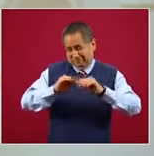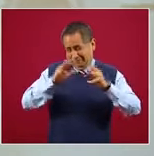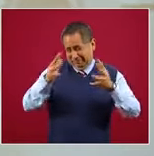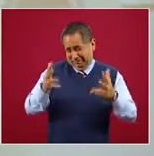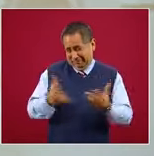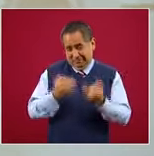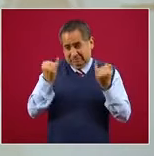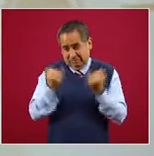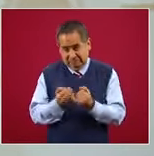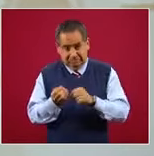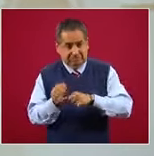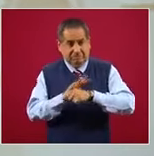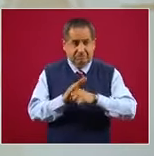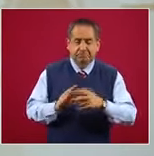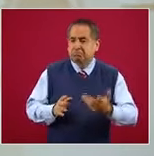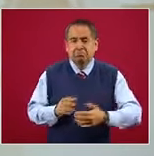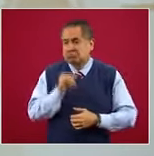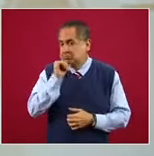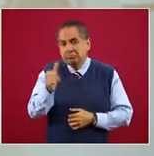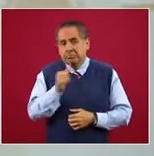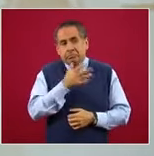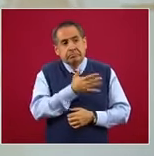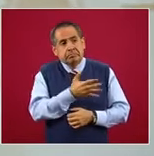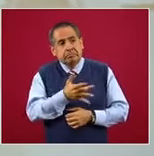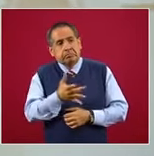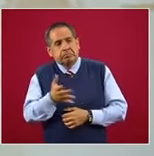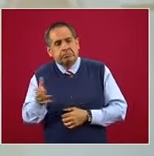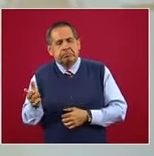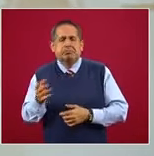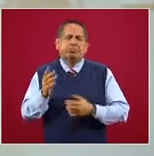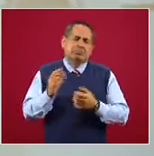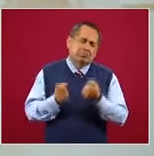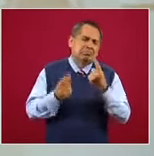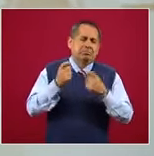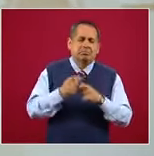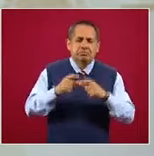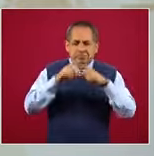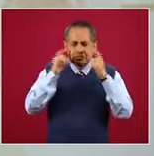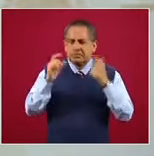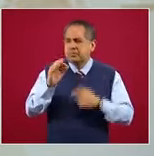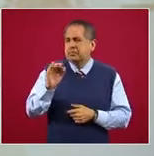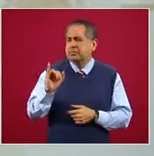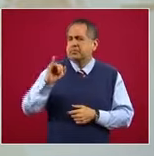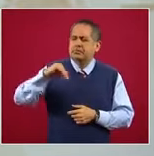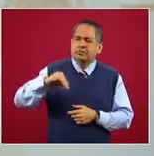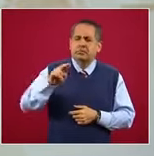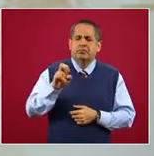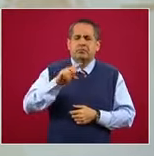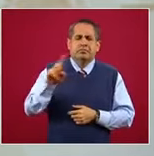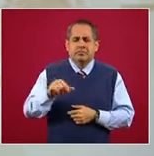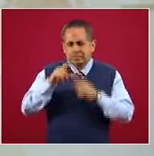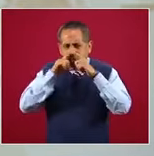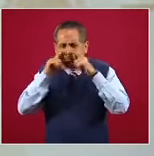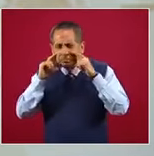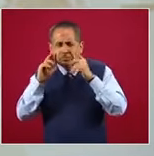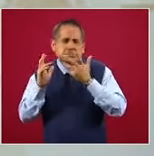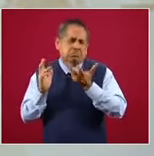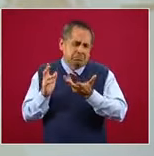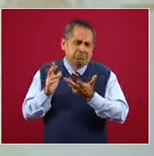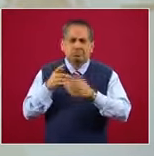hoy COVID-19. Desde luego, influenza ha sido una enfermedad emblemática